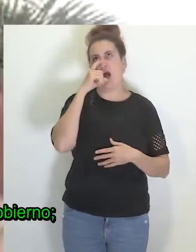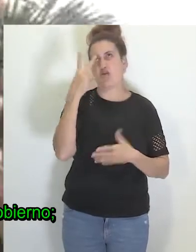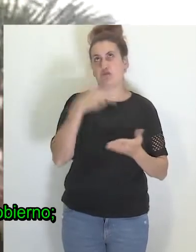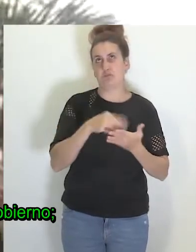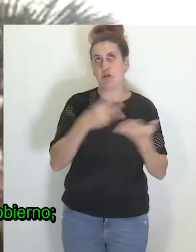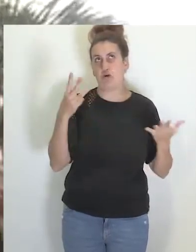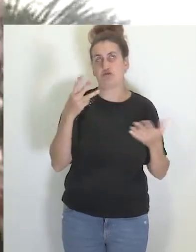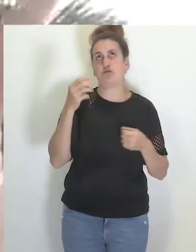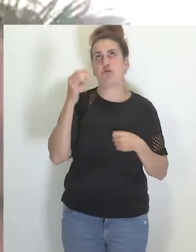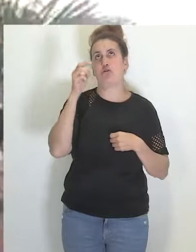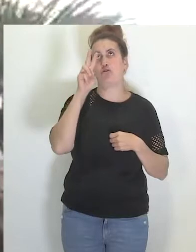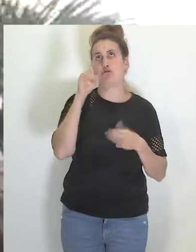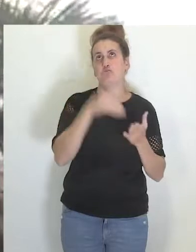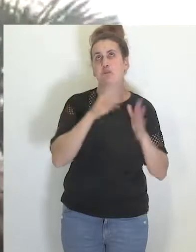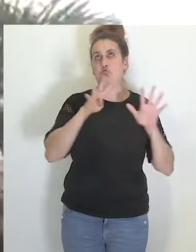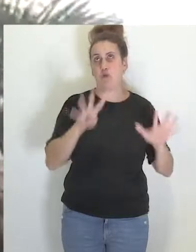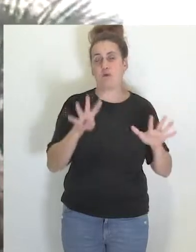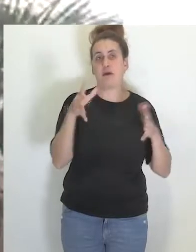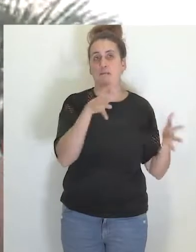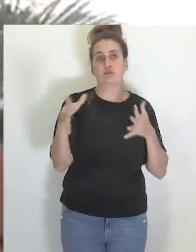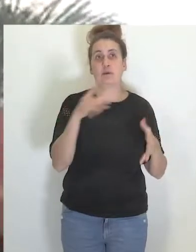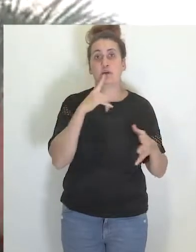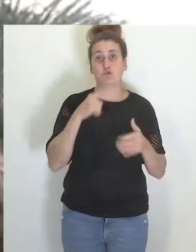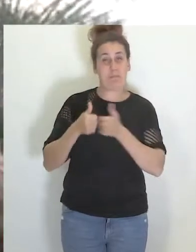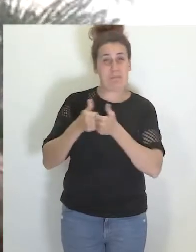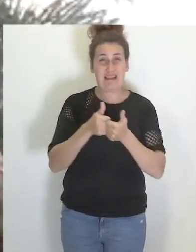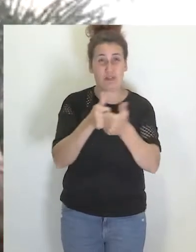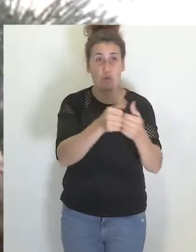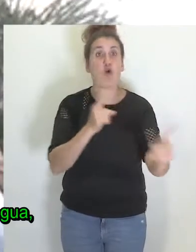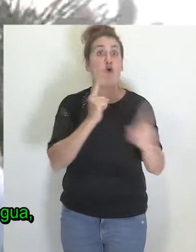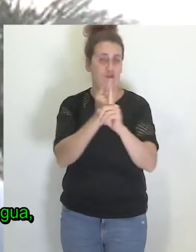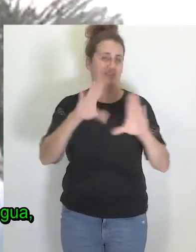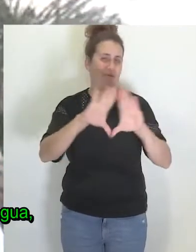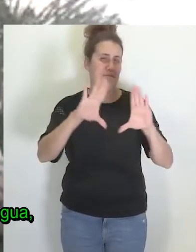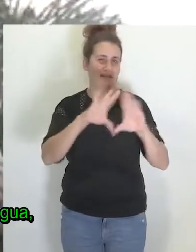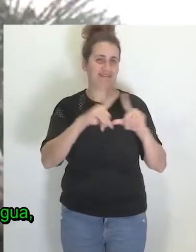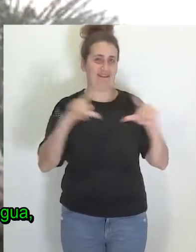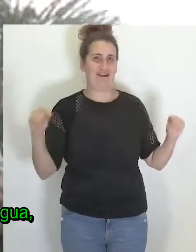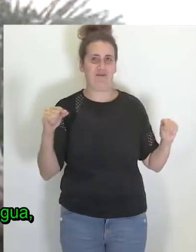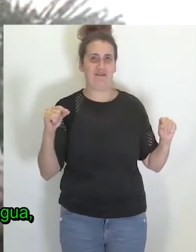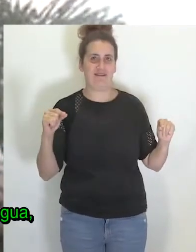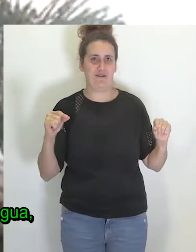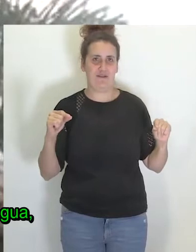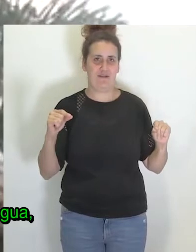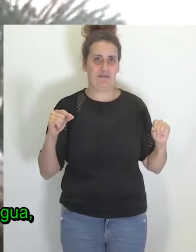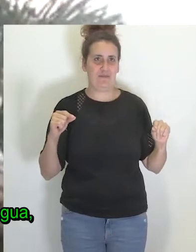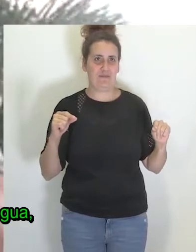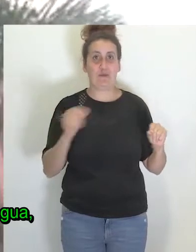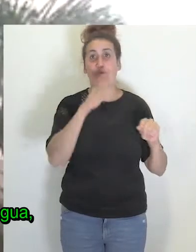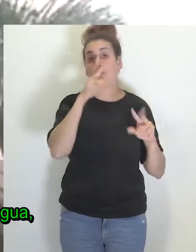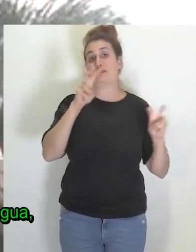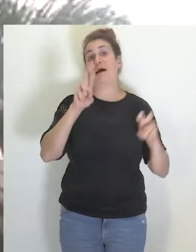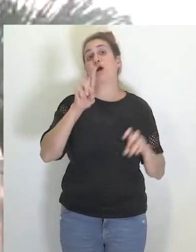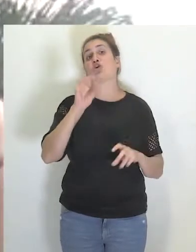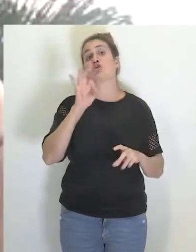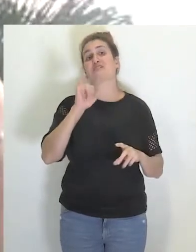2008, 2009, iniciaron, por ejemplo, en 2009 una persecución contra las feministas de Nicaragua por el tema